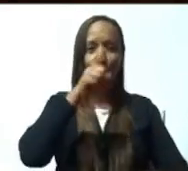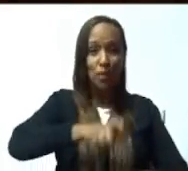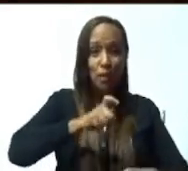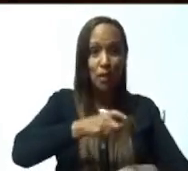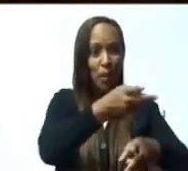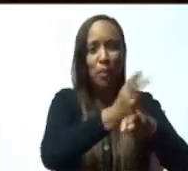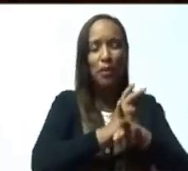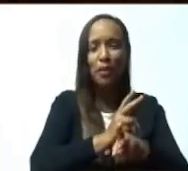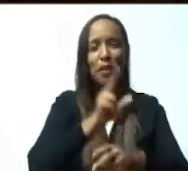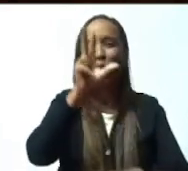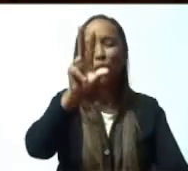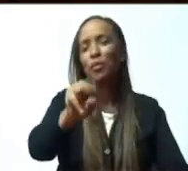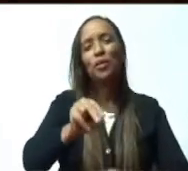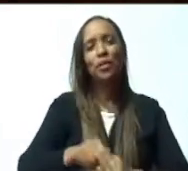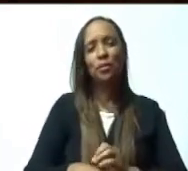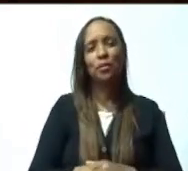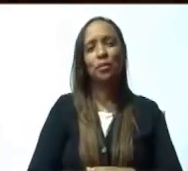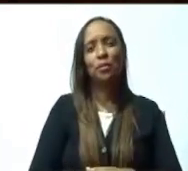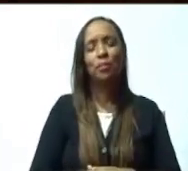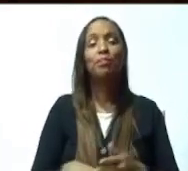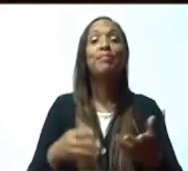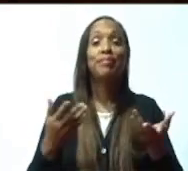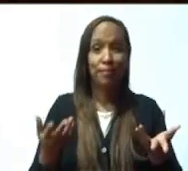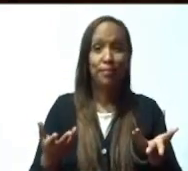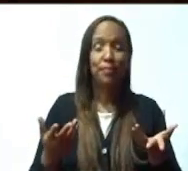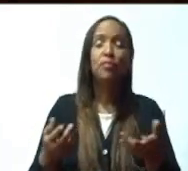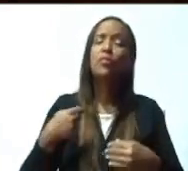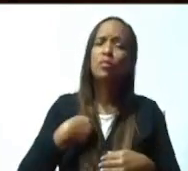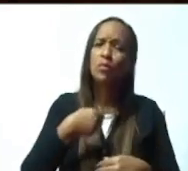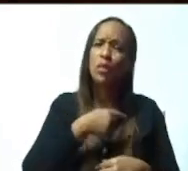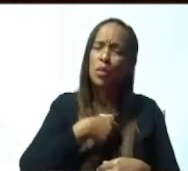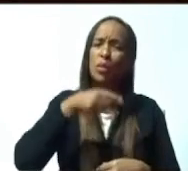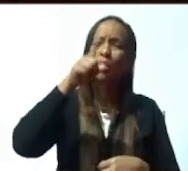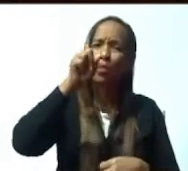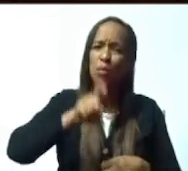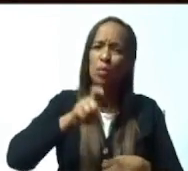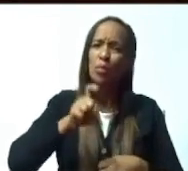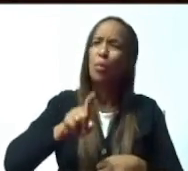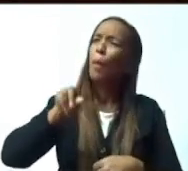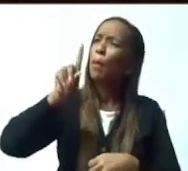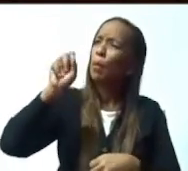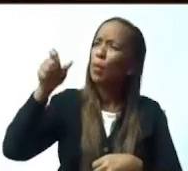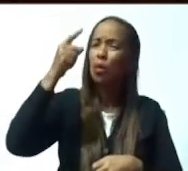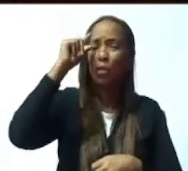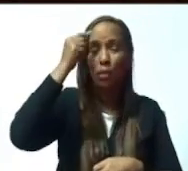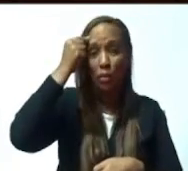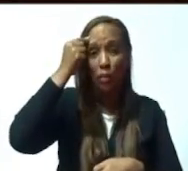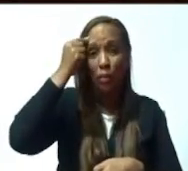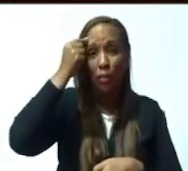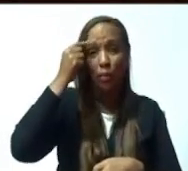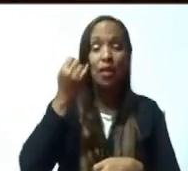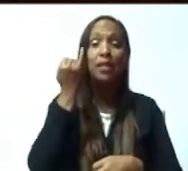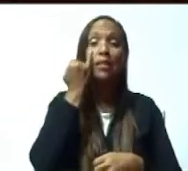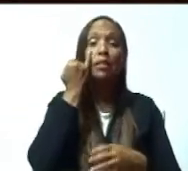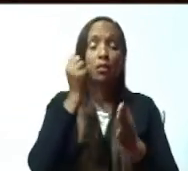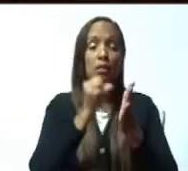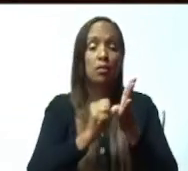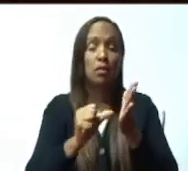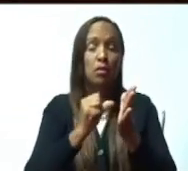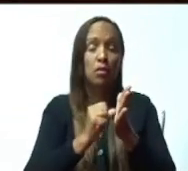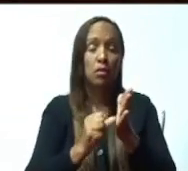en función del artículo 233 de la Constitución, que dice con mucha